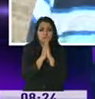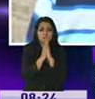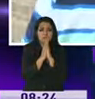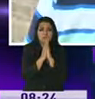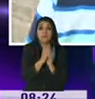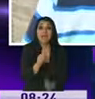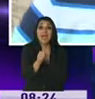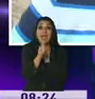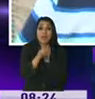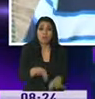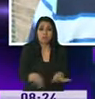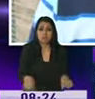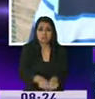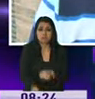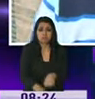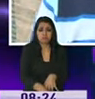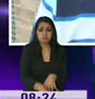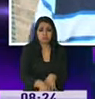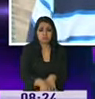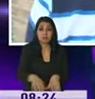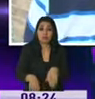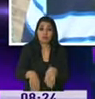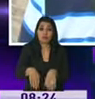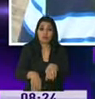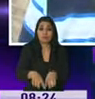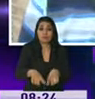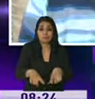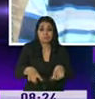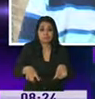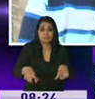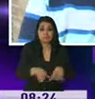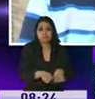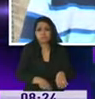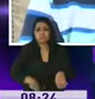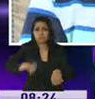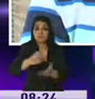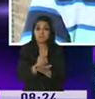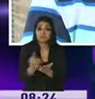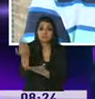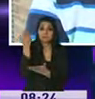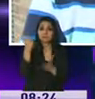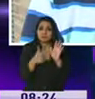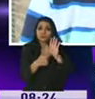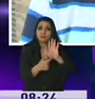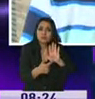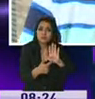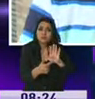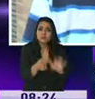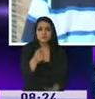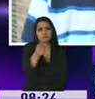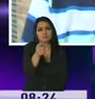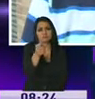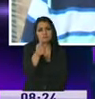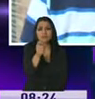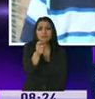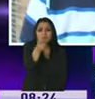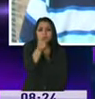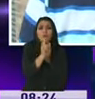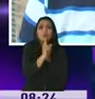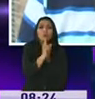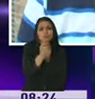de agua, causa daños, el adoquín está en muy malas condiciones. Eso reportamos la semana anterior. Velita milagrosa,